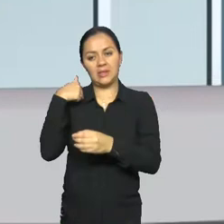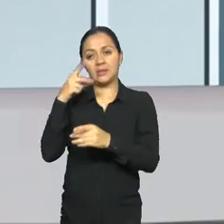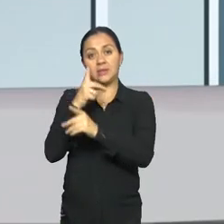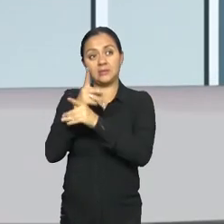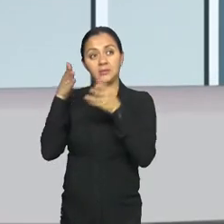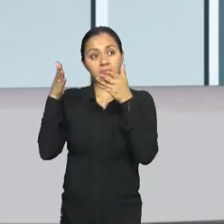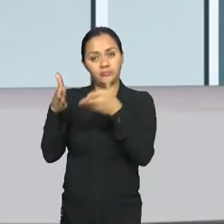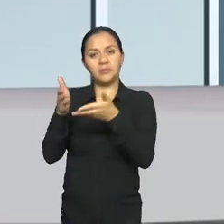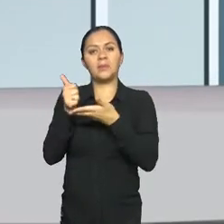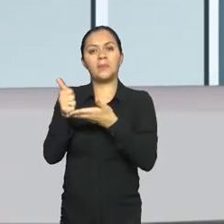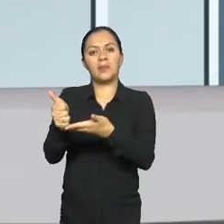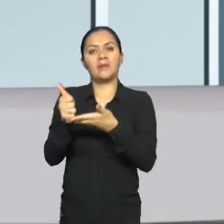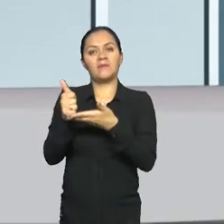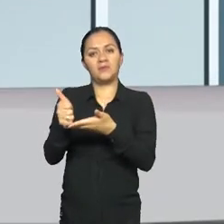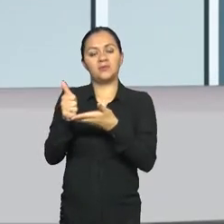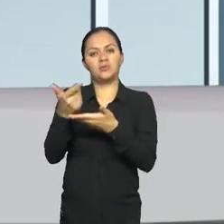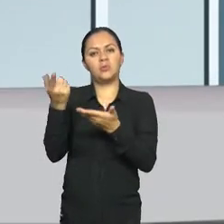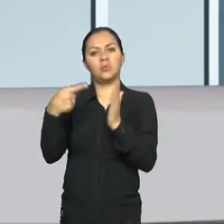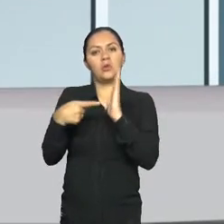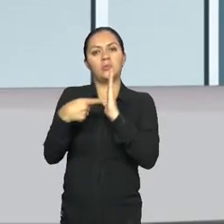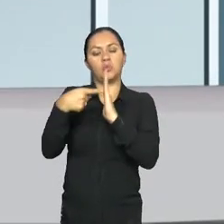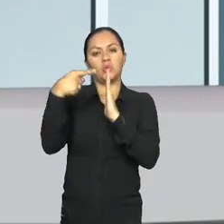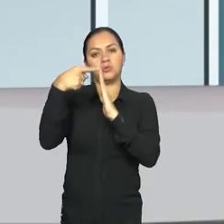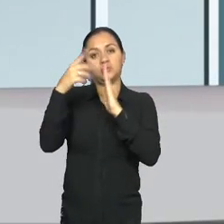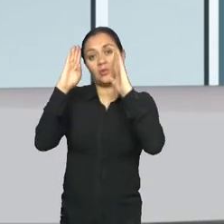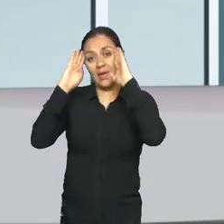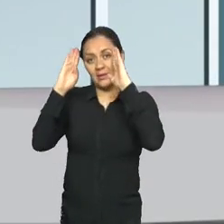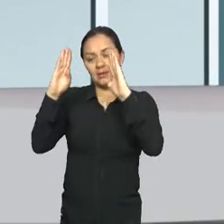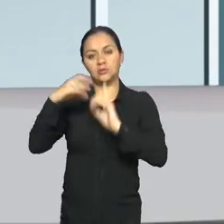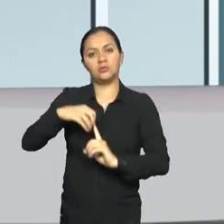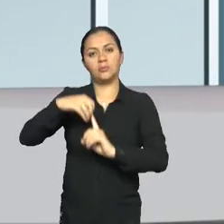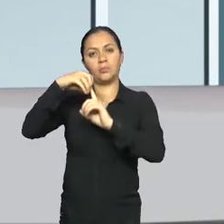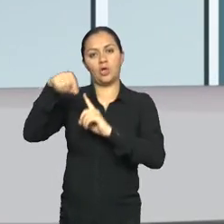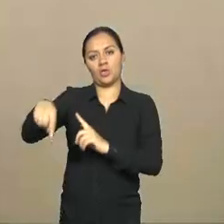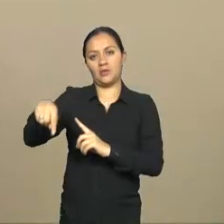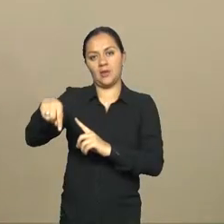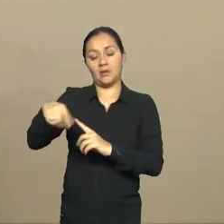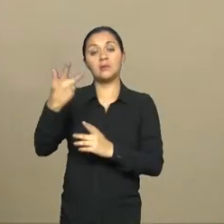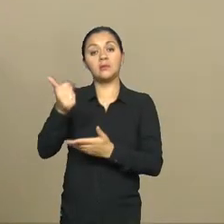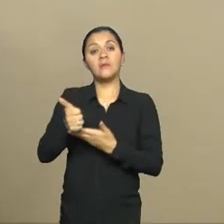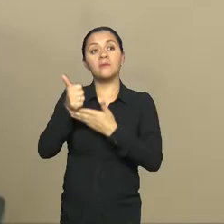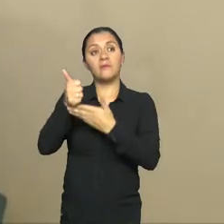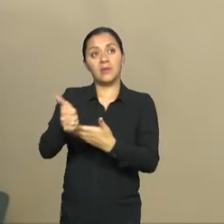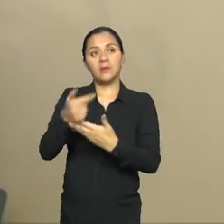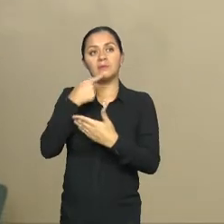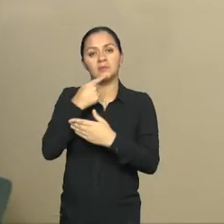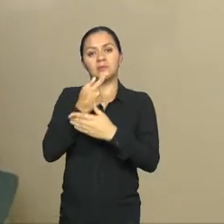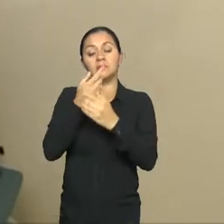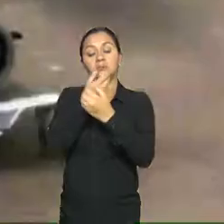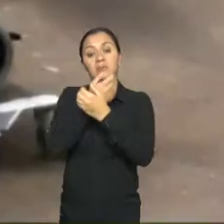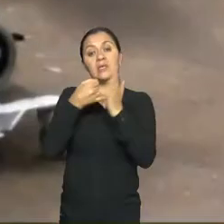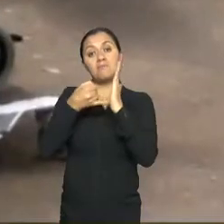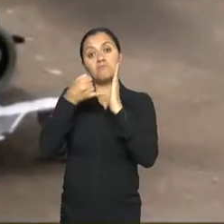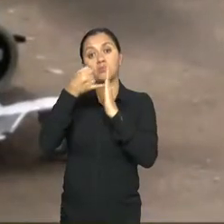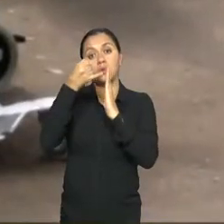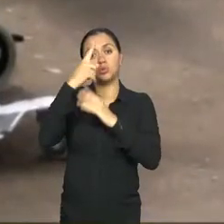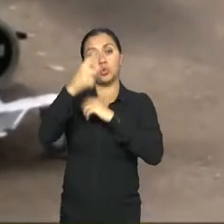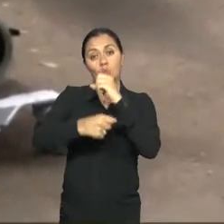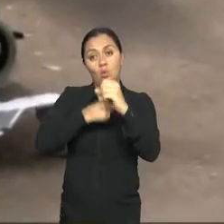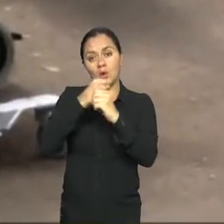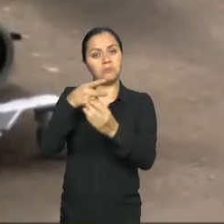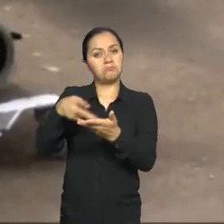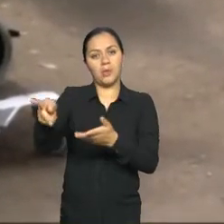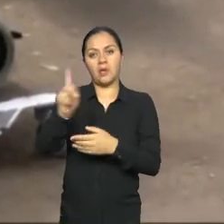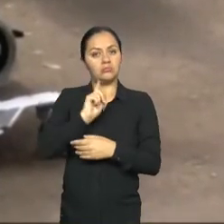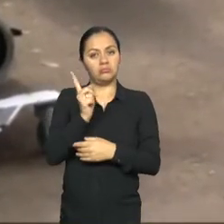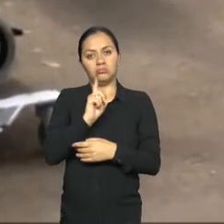los que puede acceder este grupo de atención prioritaria. Beneficios como exoneración del impuesto a la renta, rebaja del impuesto a